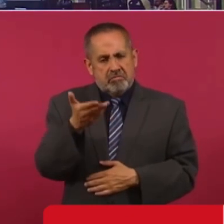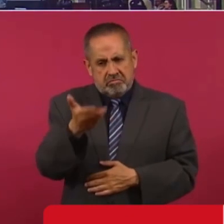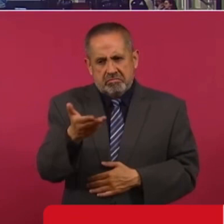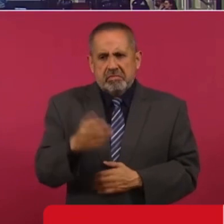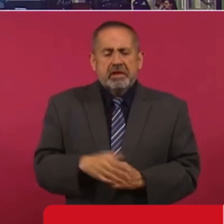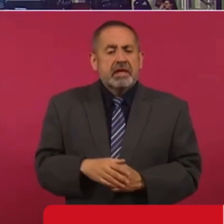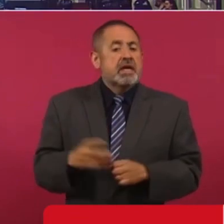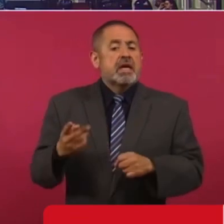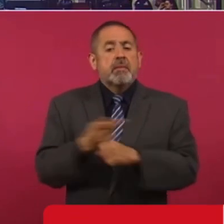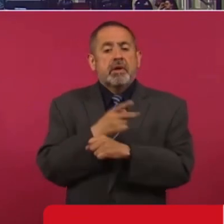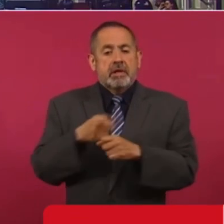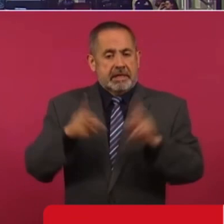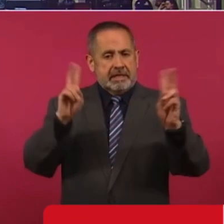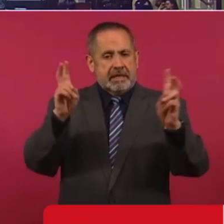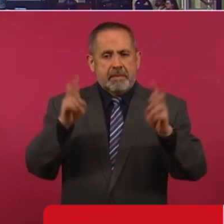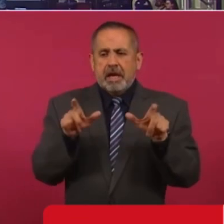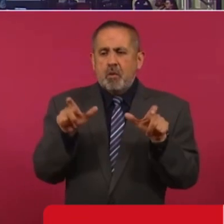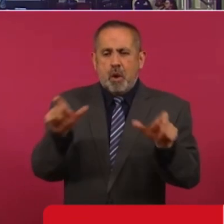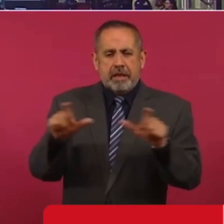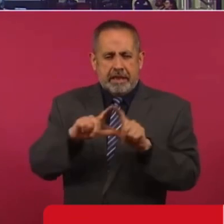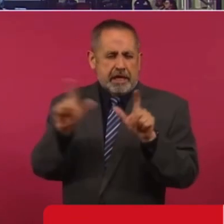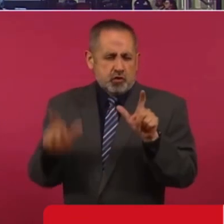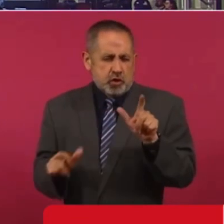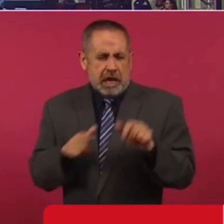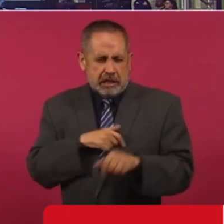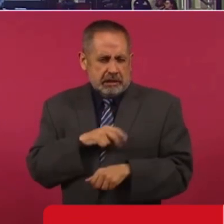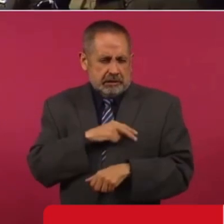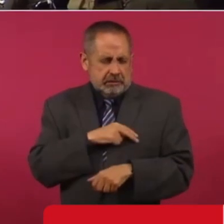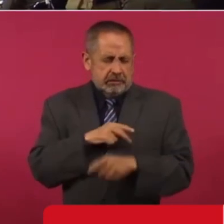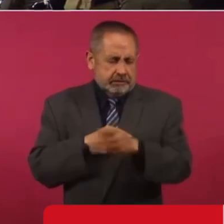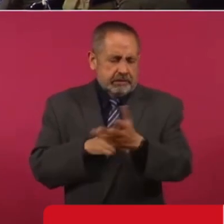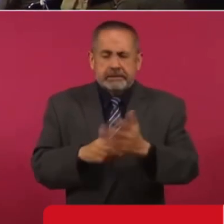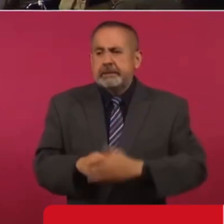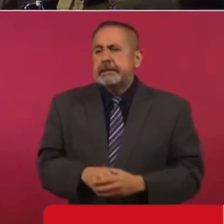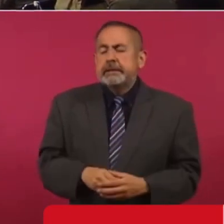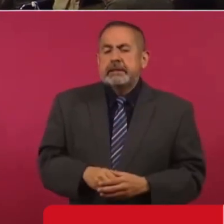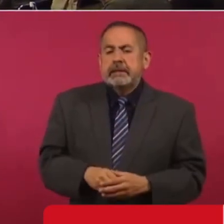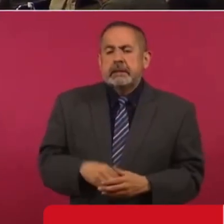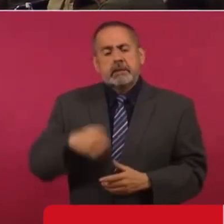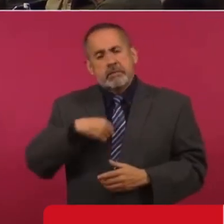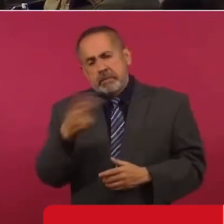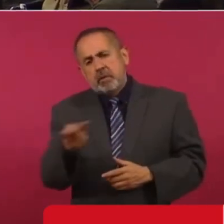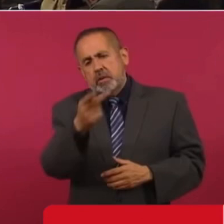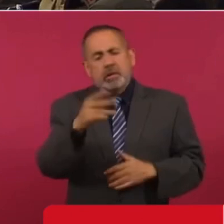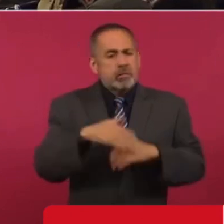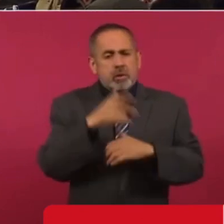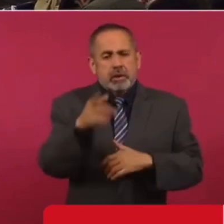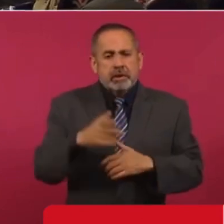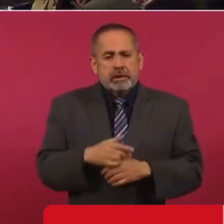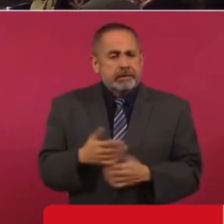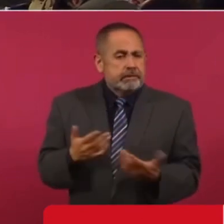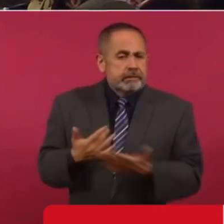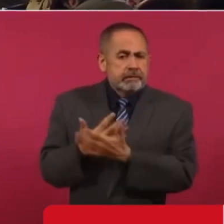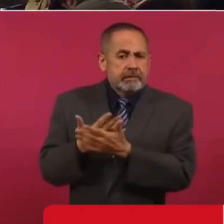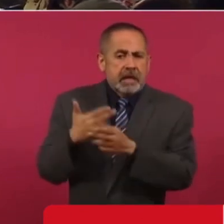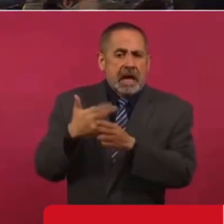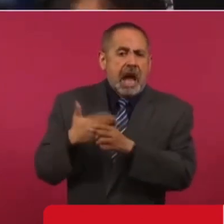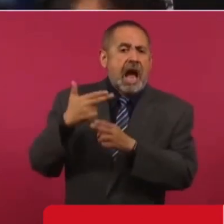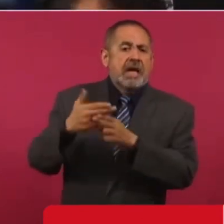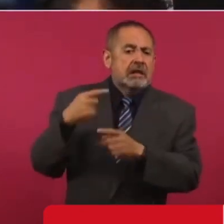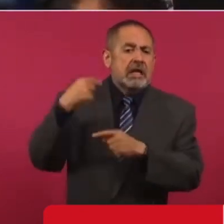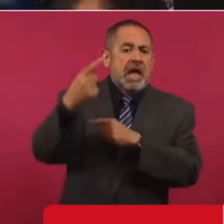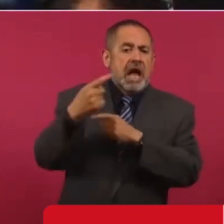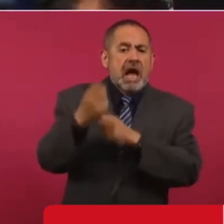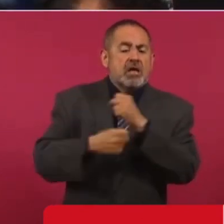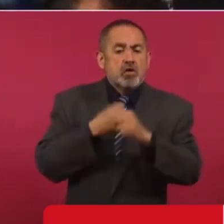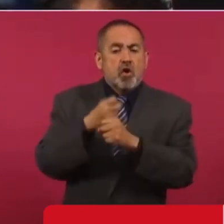dando seguimiento a este tema de la Guardia Nacional, en este sentido, preguntarle por qué esperar hasta el